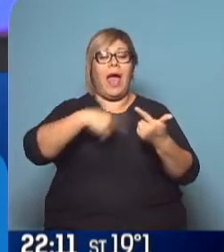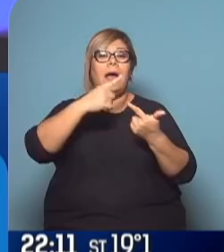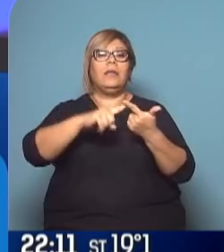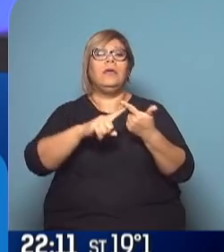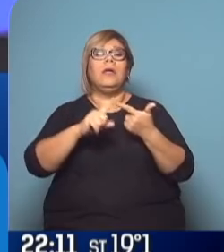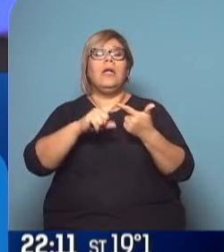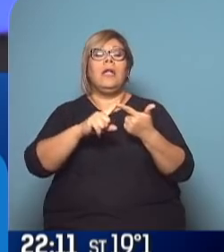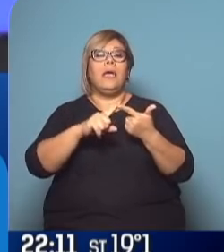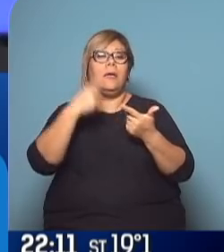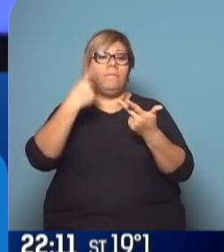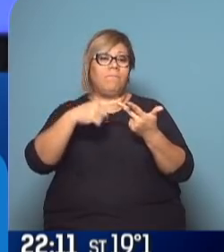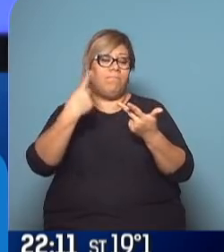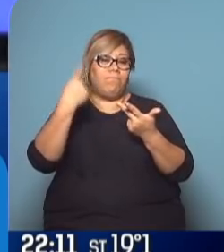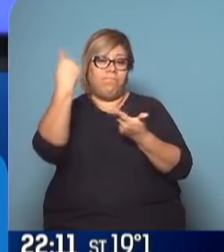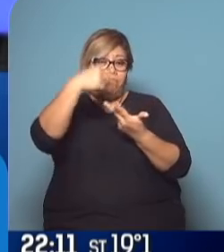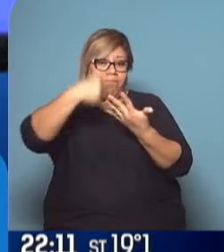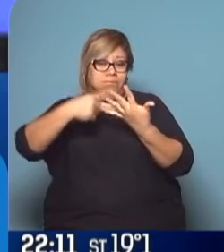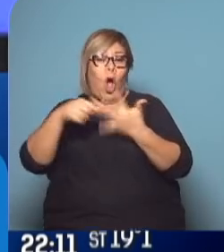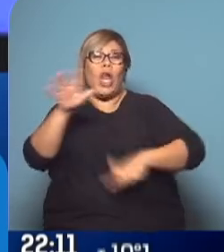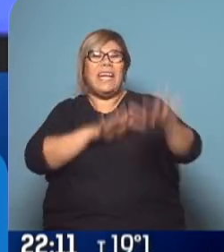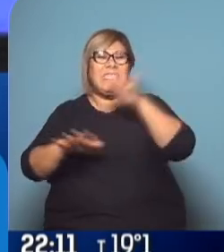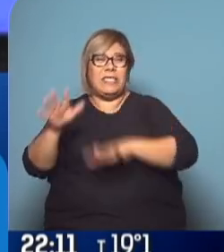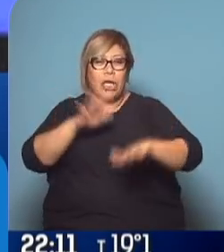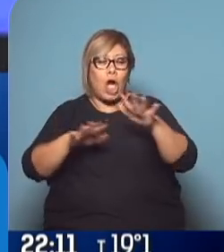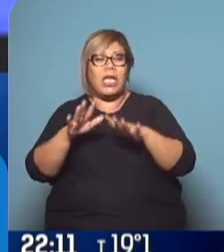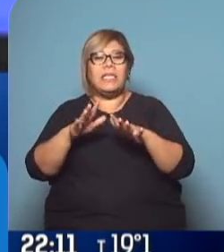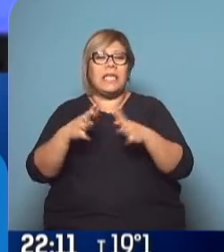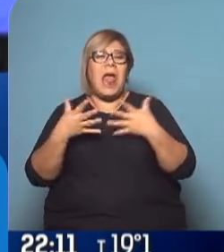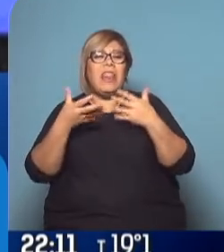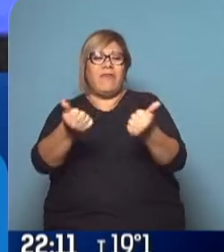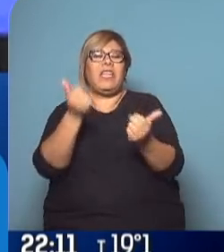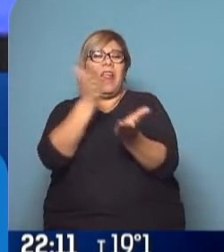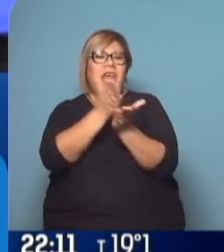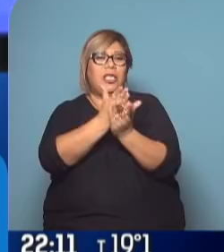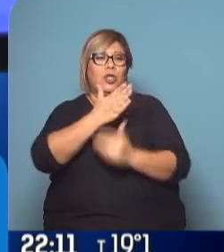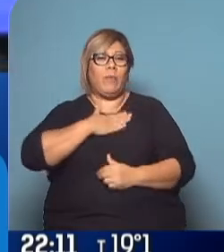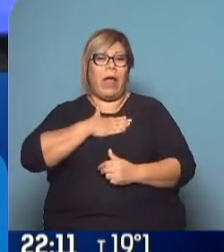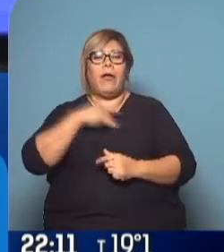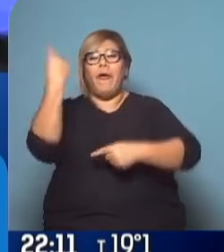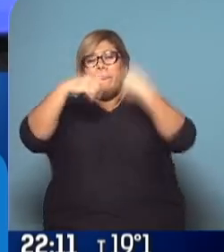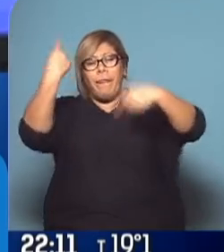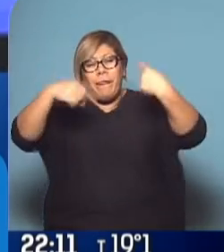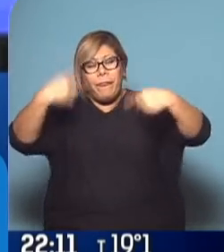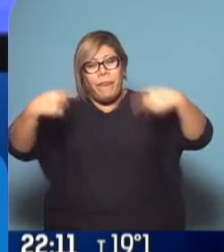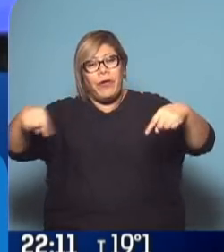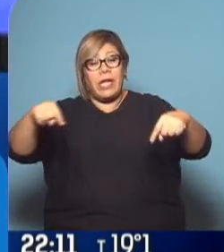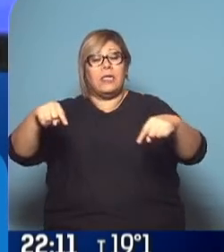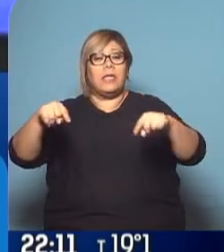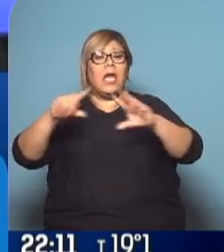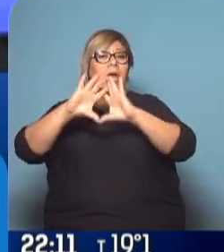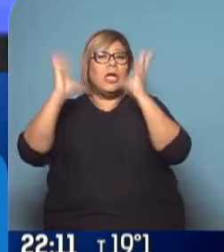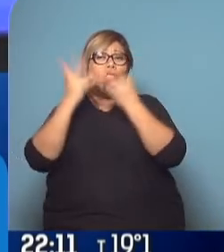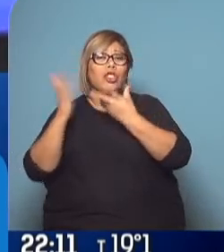Naciones Unidas, los relatores temáticos de Naciones Unidas, Human Rights Watch, Amnistía Internacional, todos coinciden en que